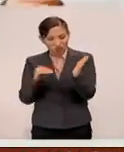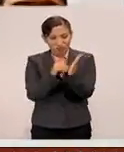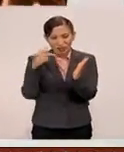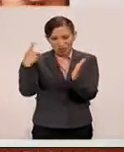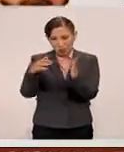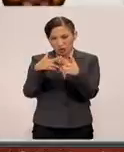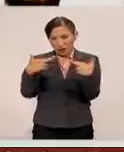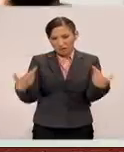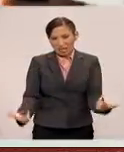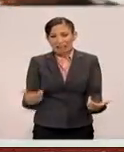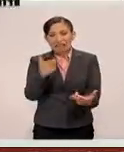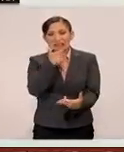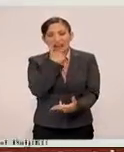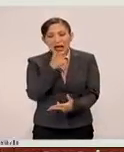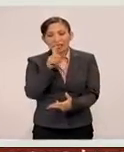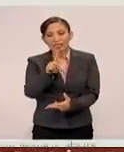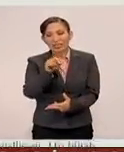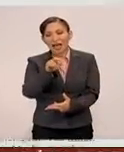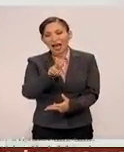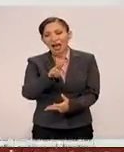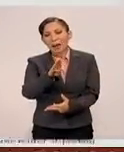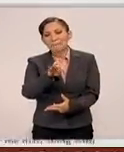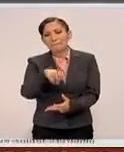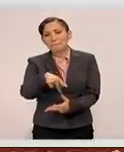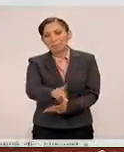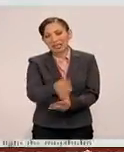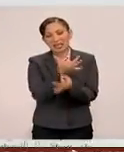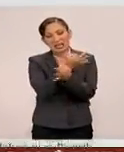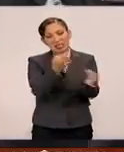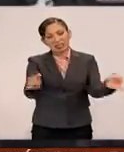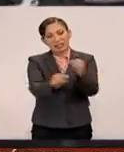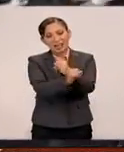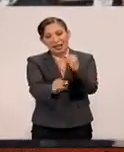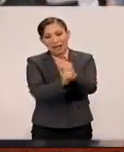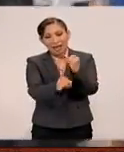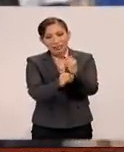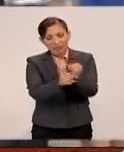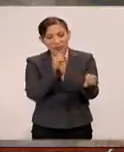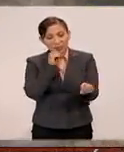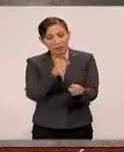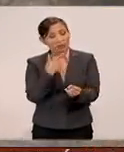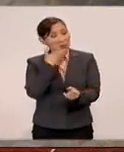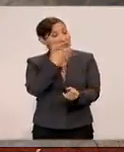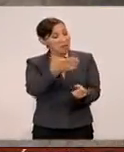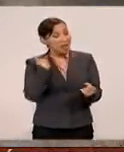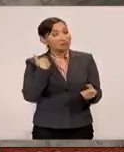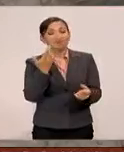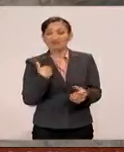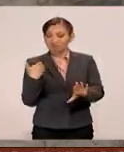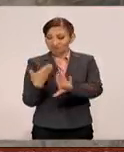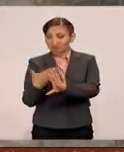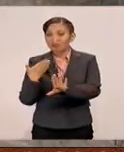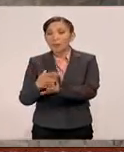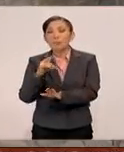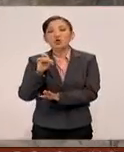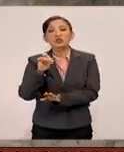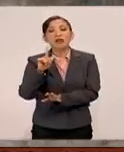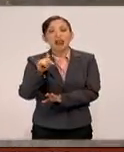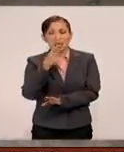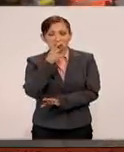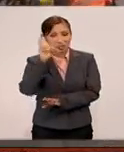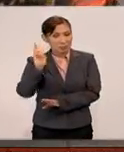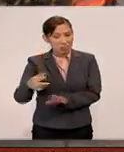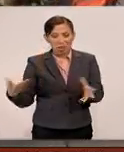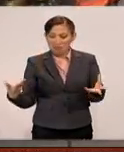su revista en inglés, Davik, difundida por Internet, en la que también celebra el éxito de los ataques en Bruselas, los cuales confiesa